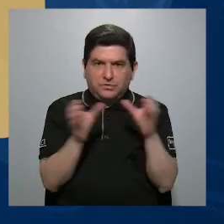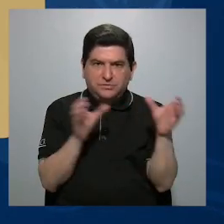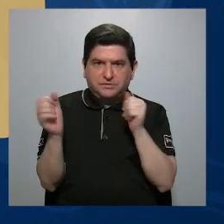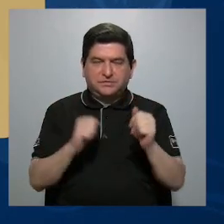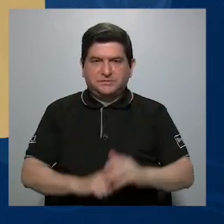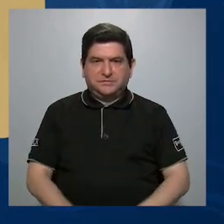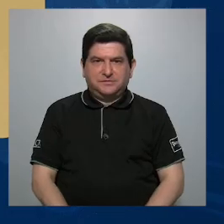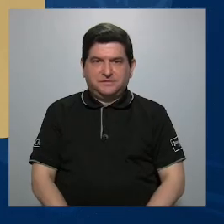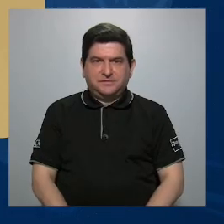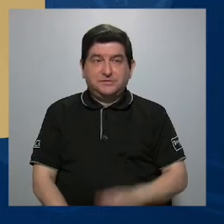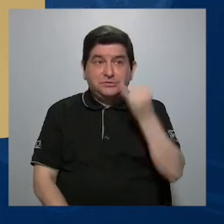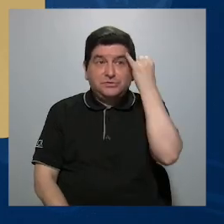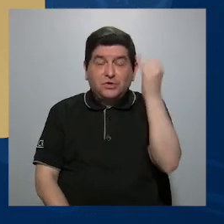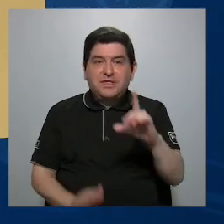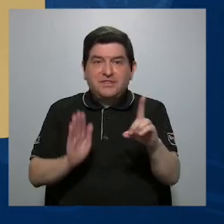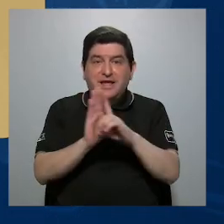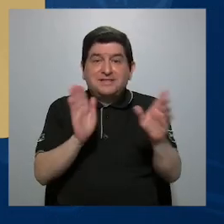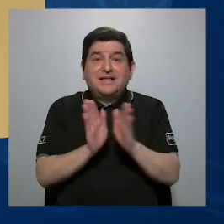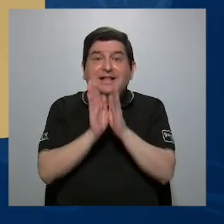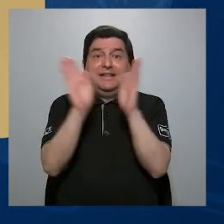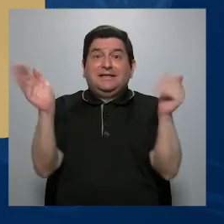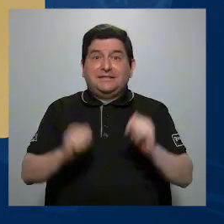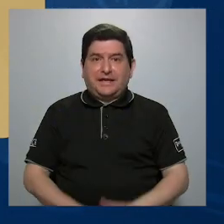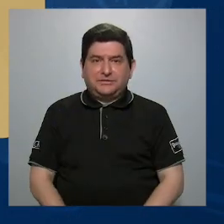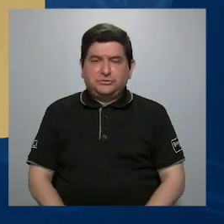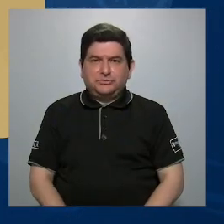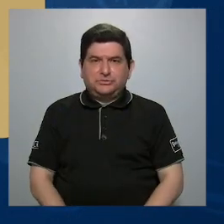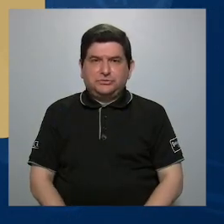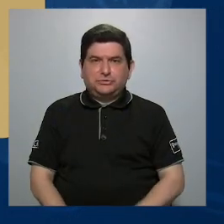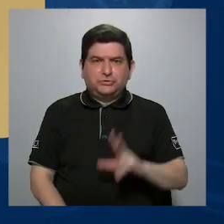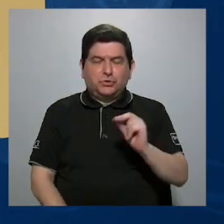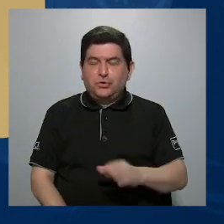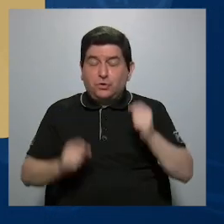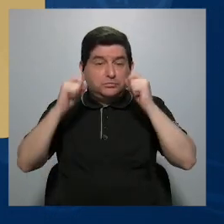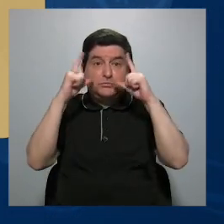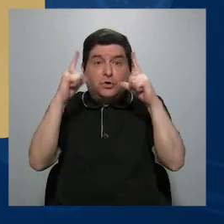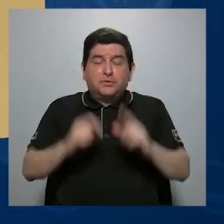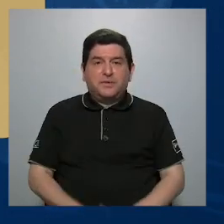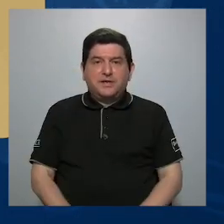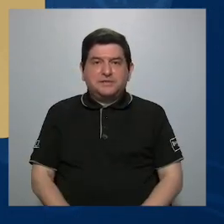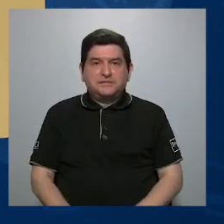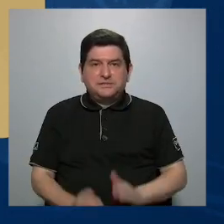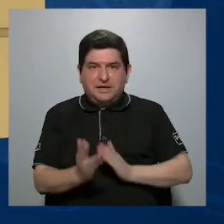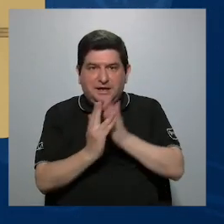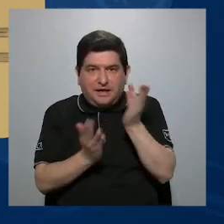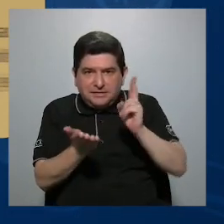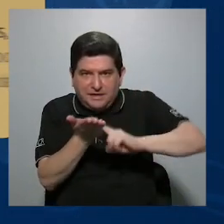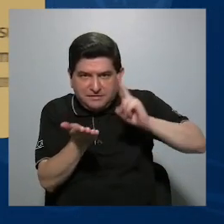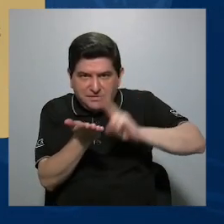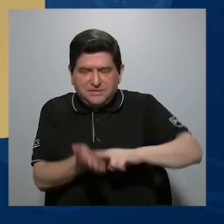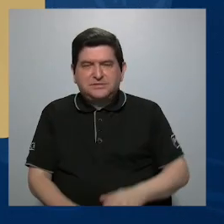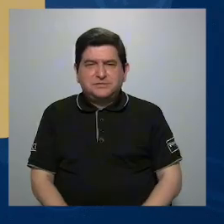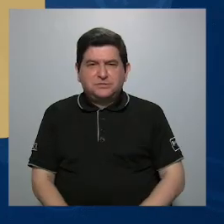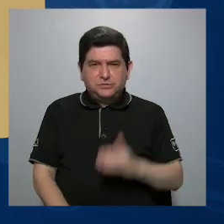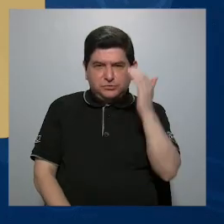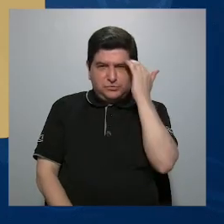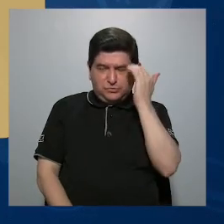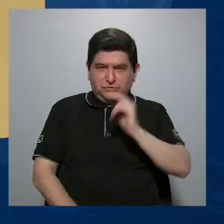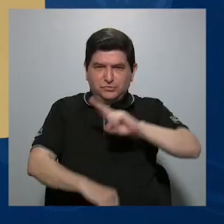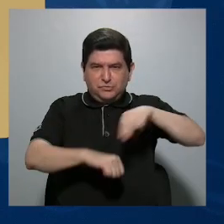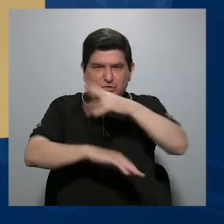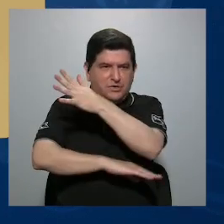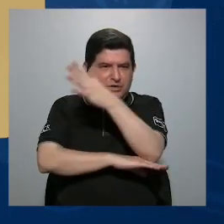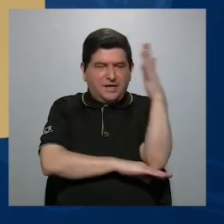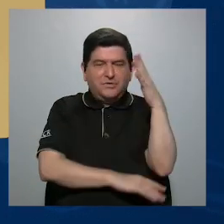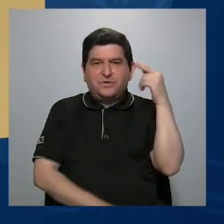objetos comerciales, nociones del derecho general, para no dejarse sorprender en sus contratos, conocimientos